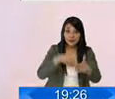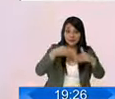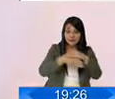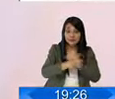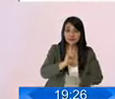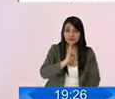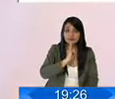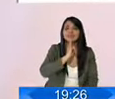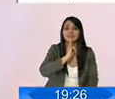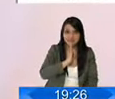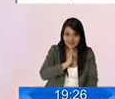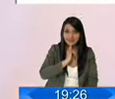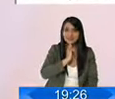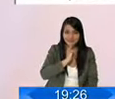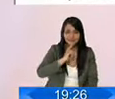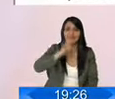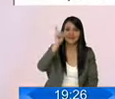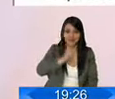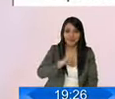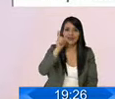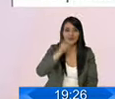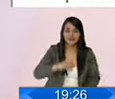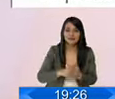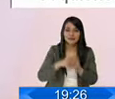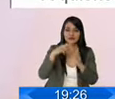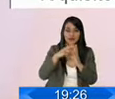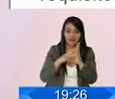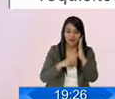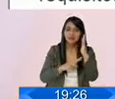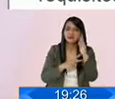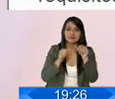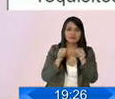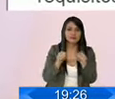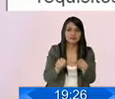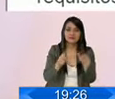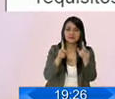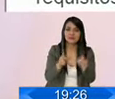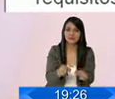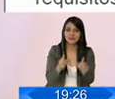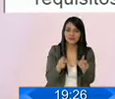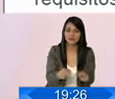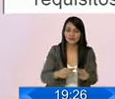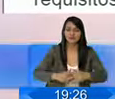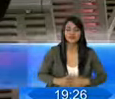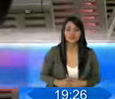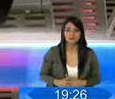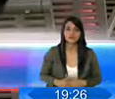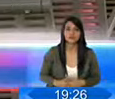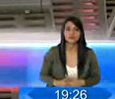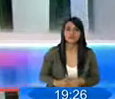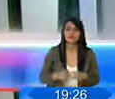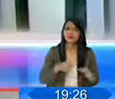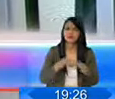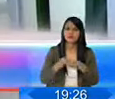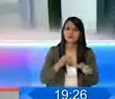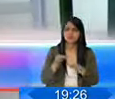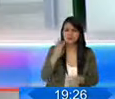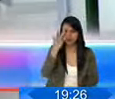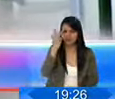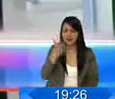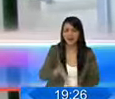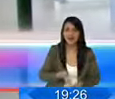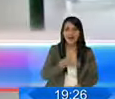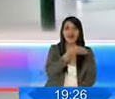poder ingresar al Estado norteamericano, y que los requisitos siguen siendo los mismos. Esta aclaración se da tras una